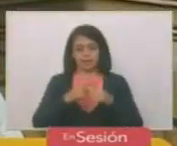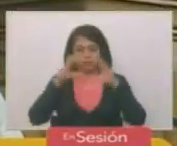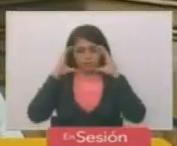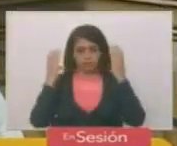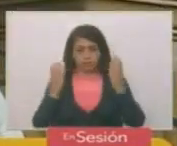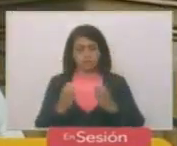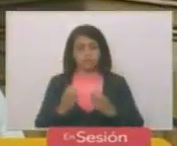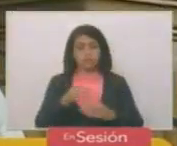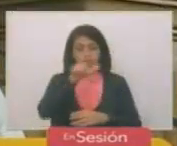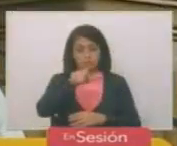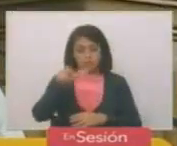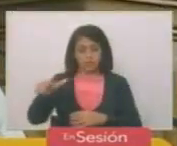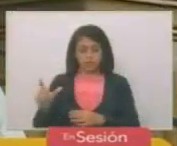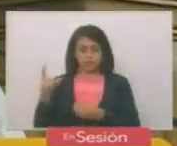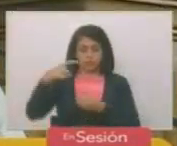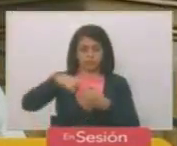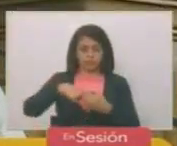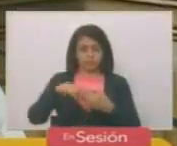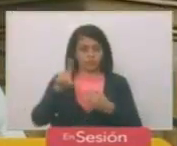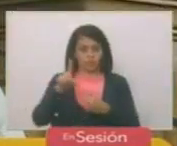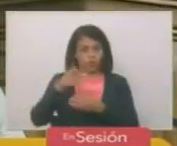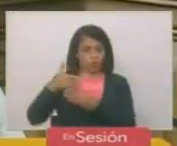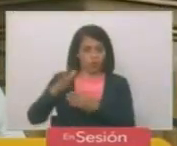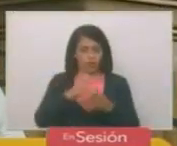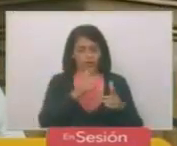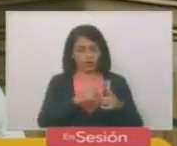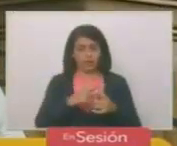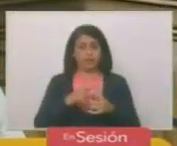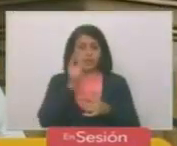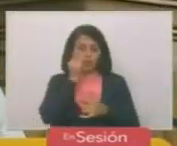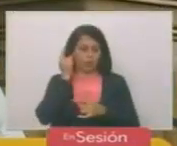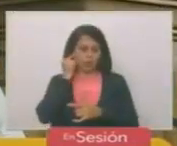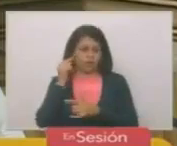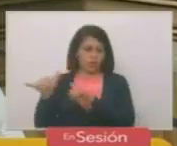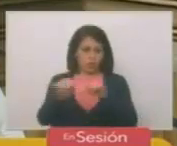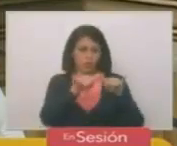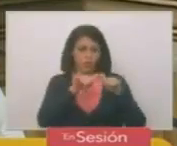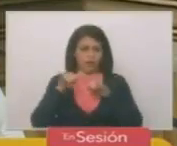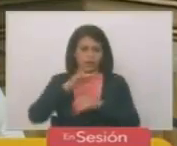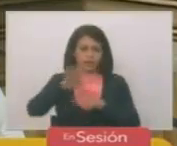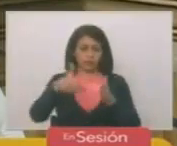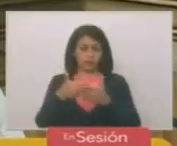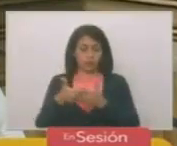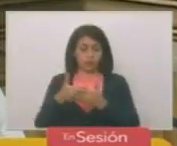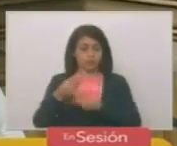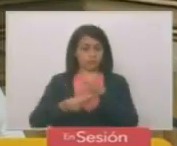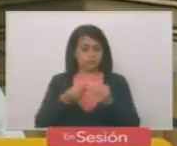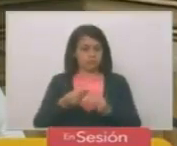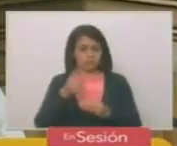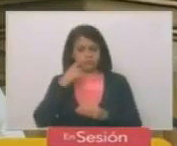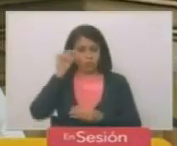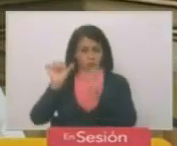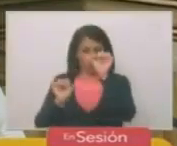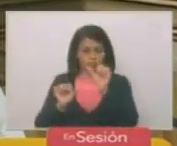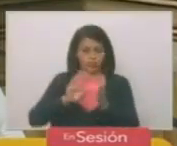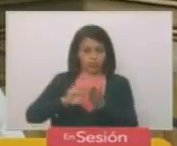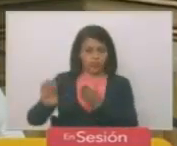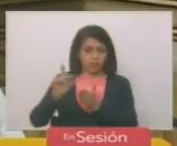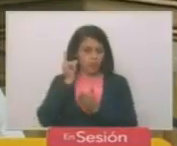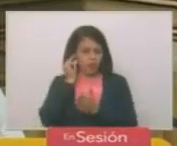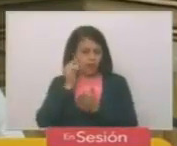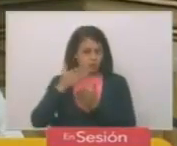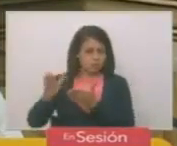de género inclusivo y no sexista, en condiciones de igualdad y que no conlleva a estereotipos de género. Por tanto,